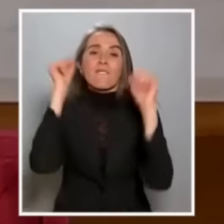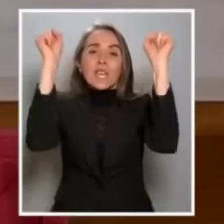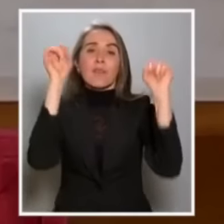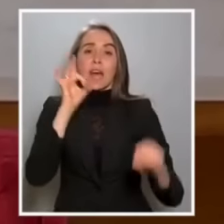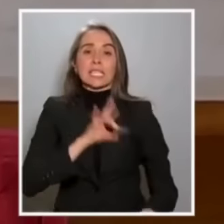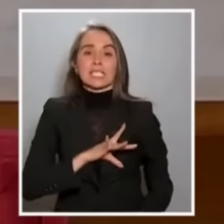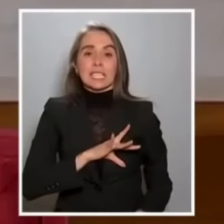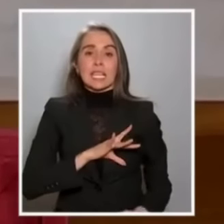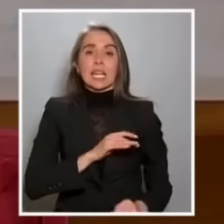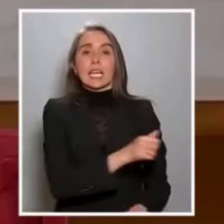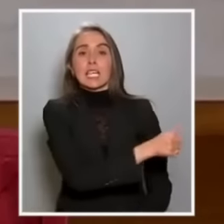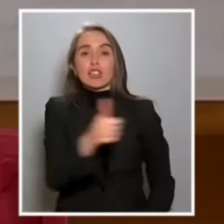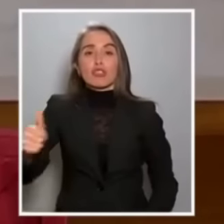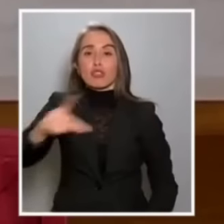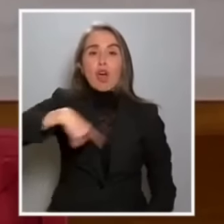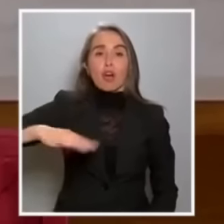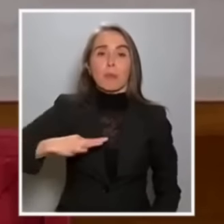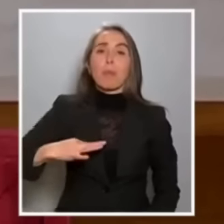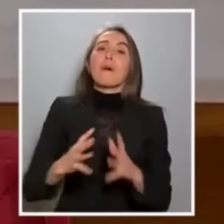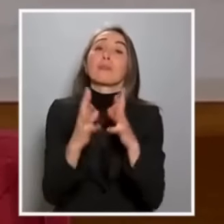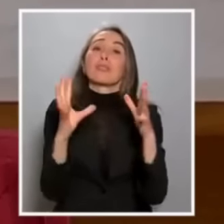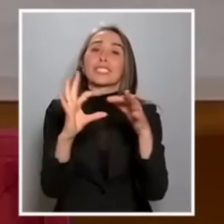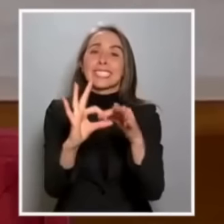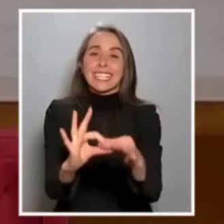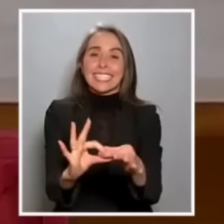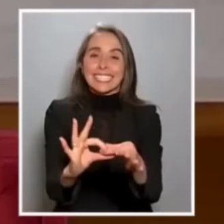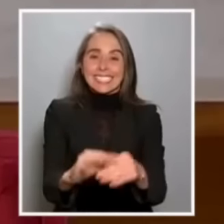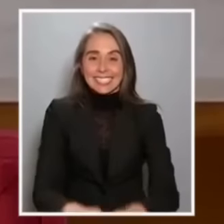Chile y todo su pueblo! Muchas gracias.